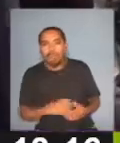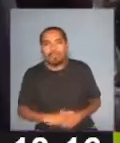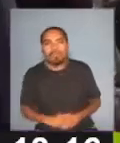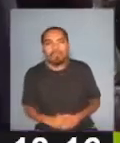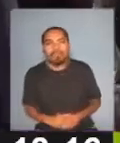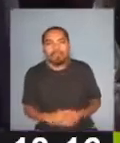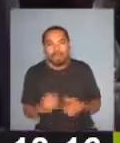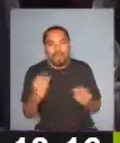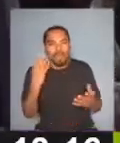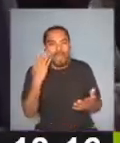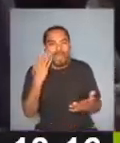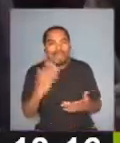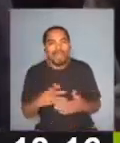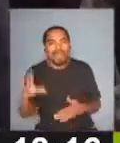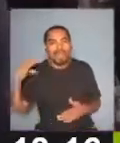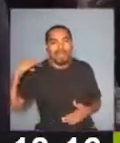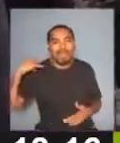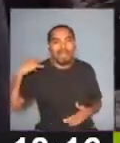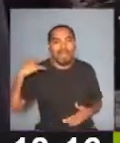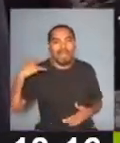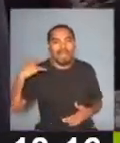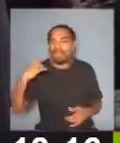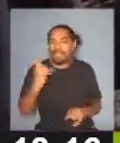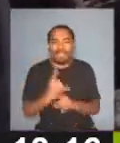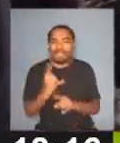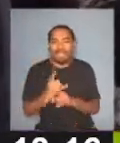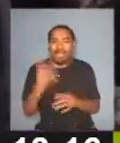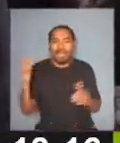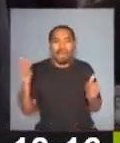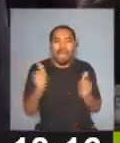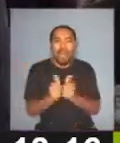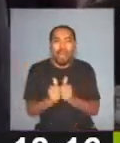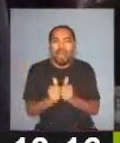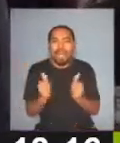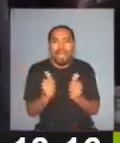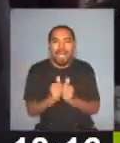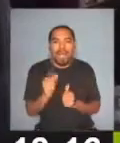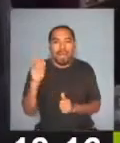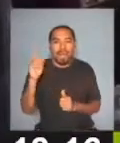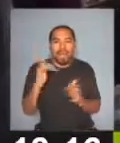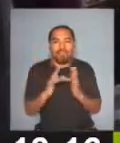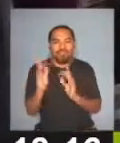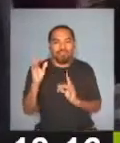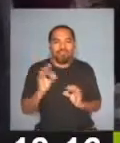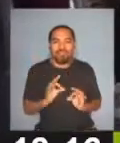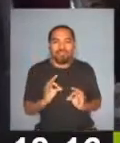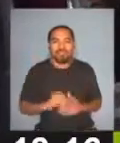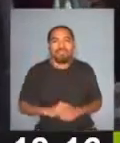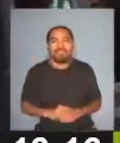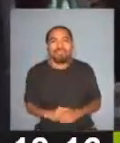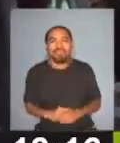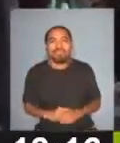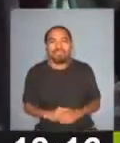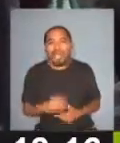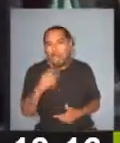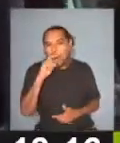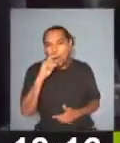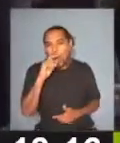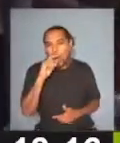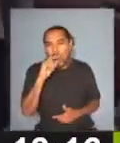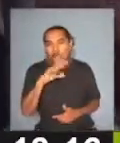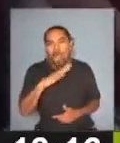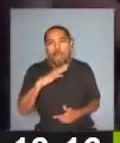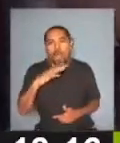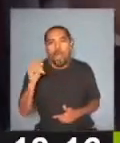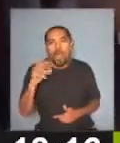Buenas tardes Mariana ya está con nosotros as que nos acompaña Sí seguramente porque él era también ha sido de